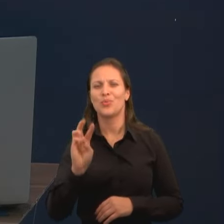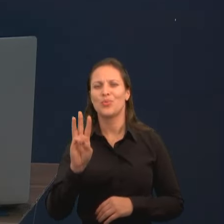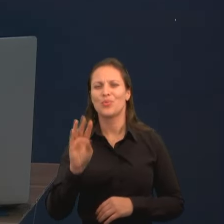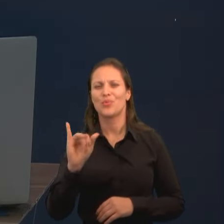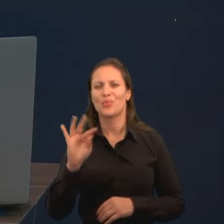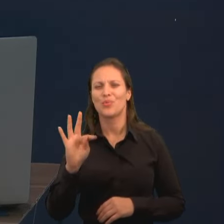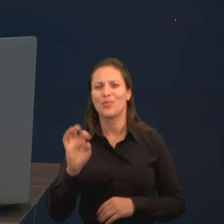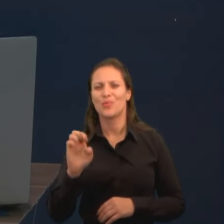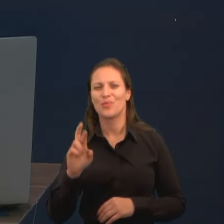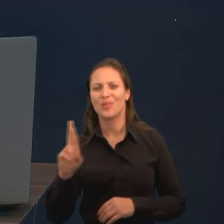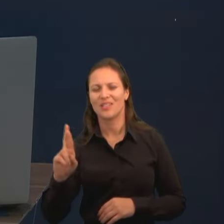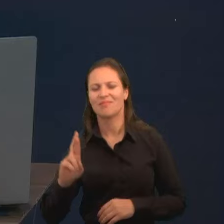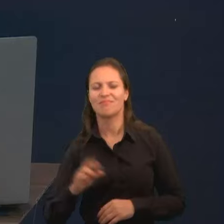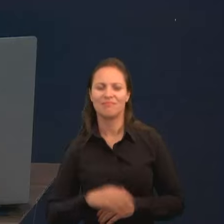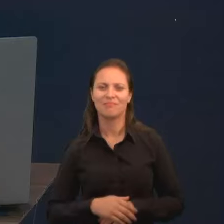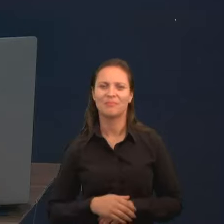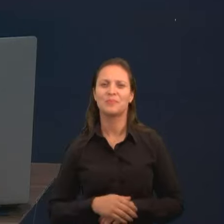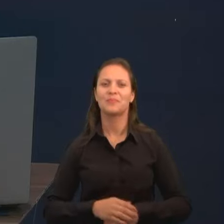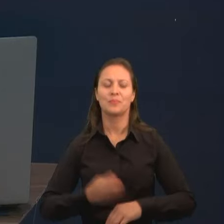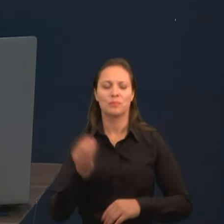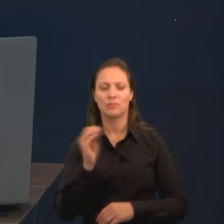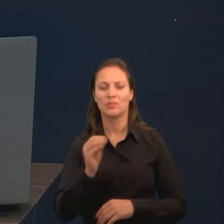debate